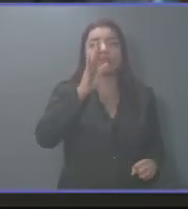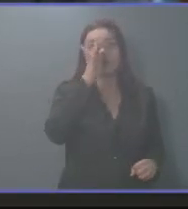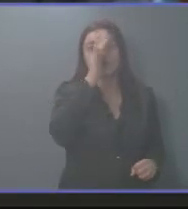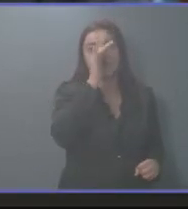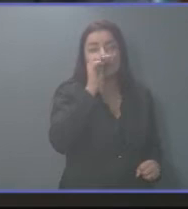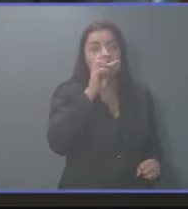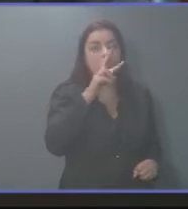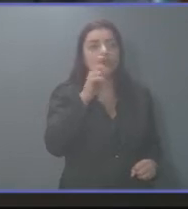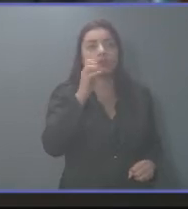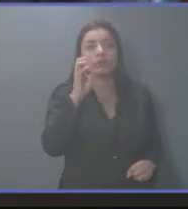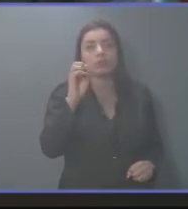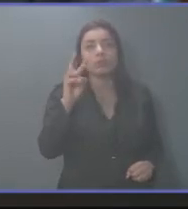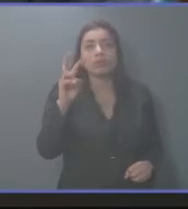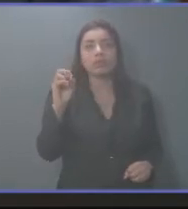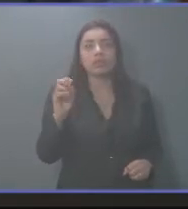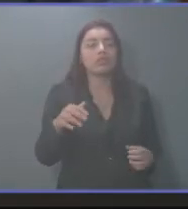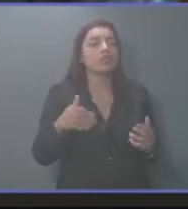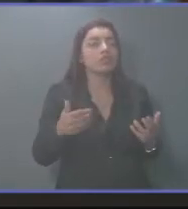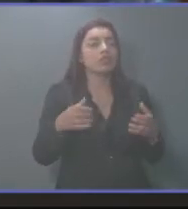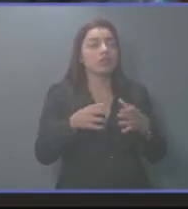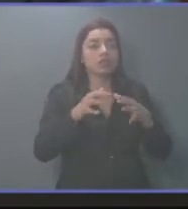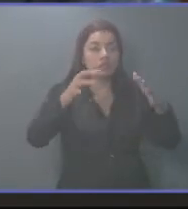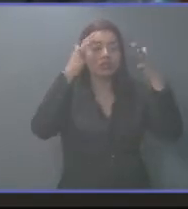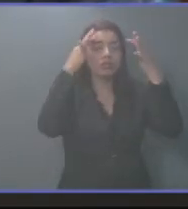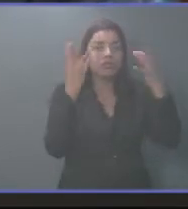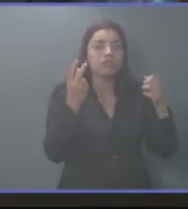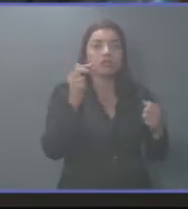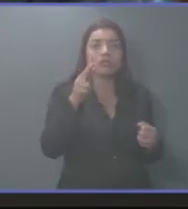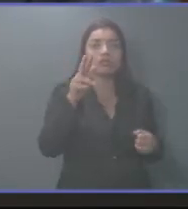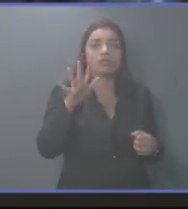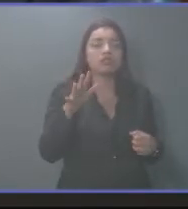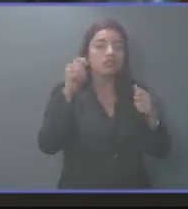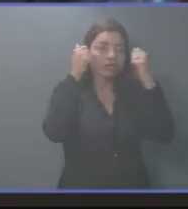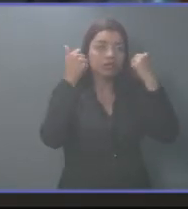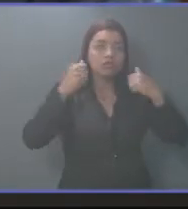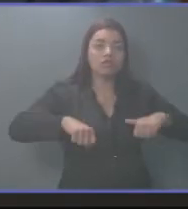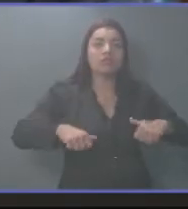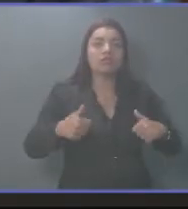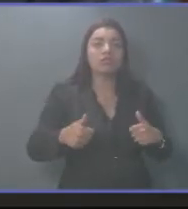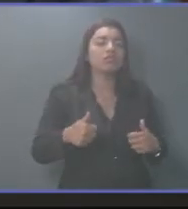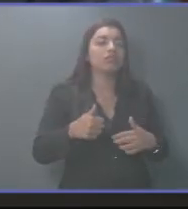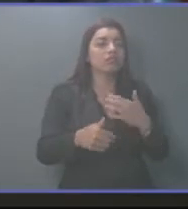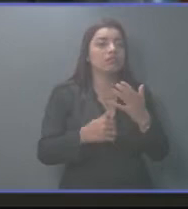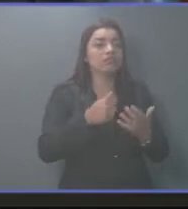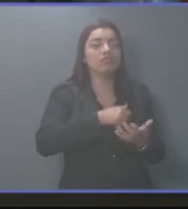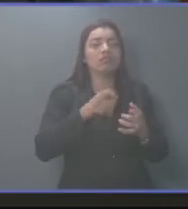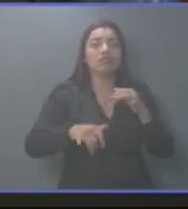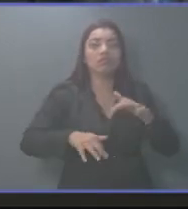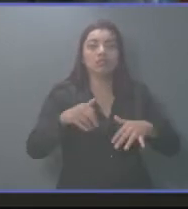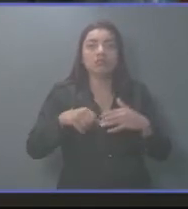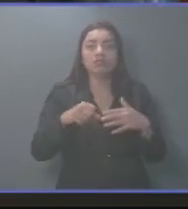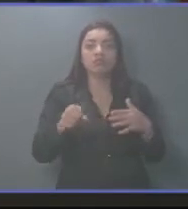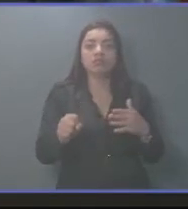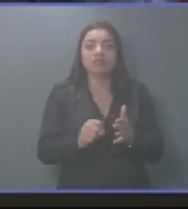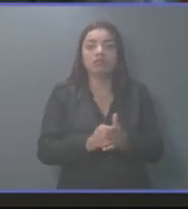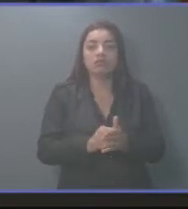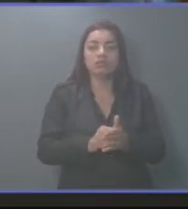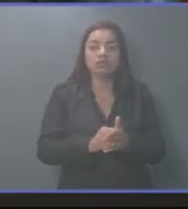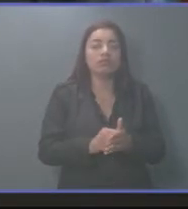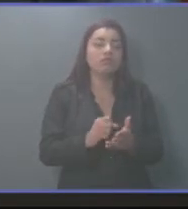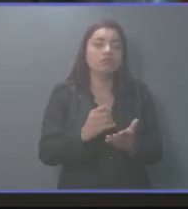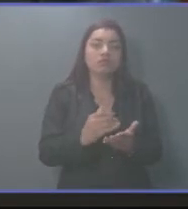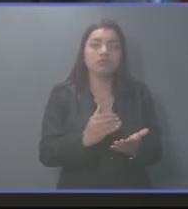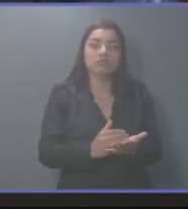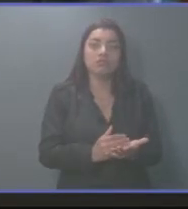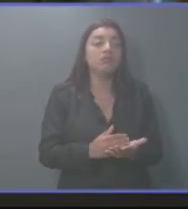de febrero de 2020. Dictamen número 35, favorable. Señores secretarios de la Asamblea Legislativa